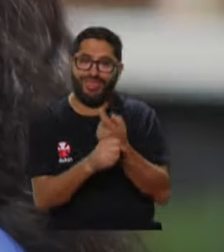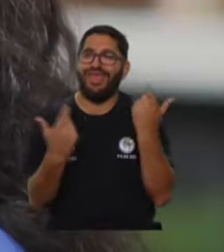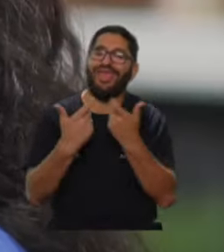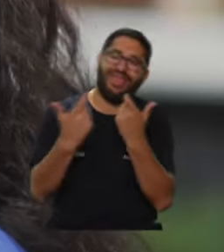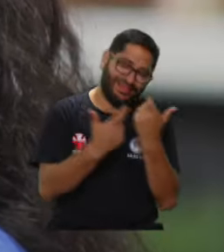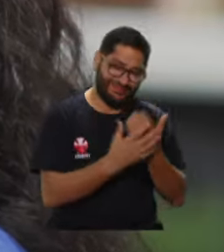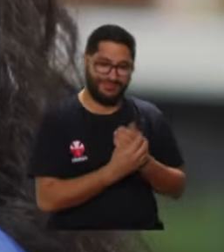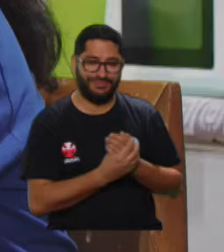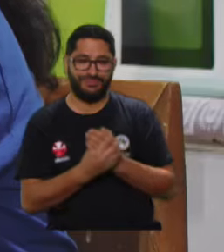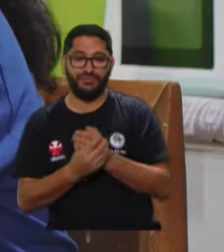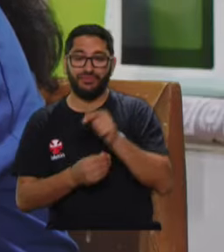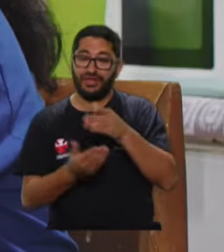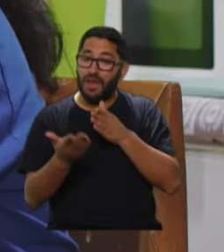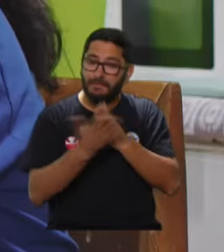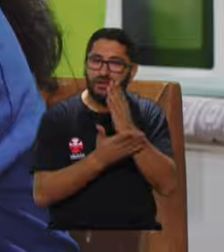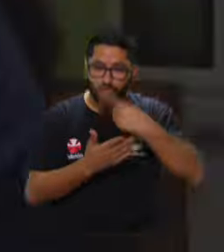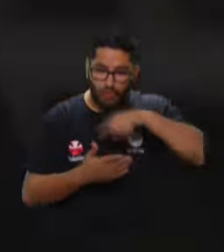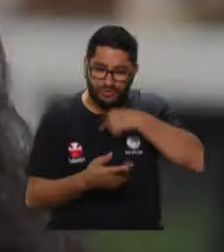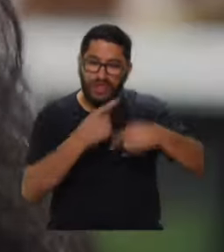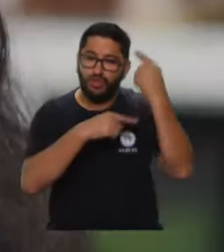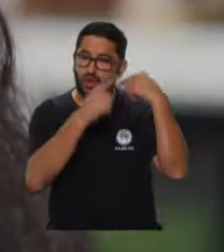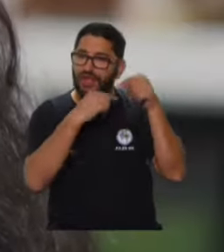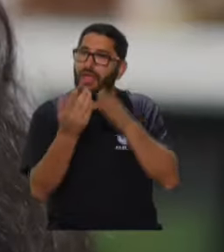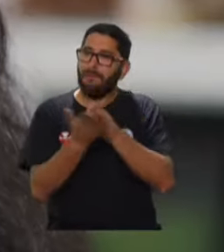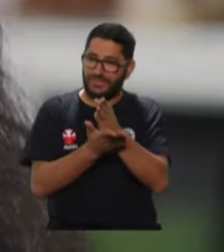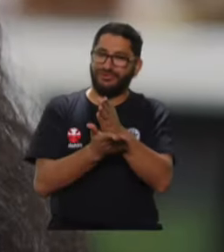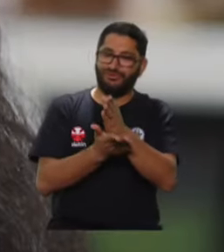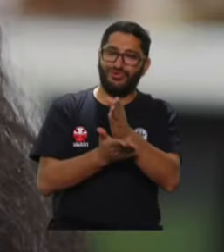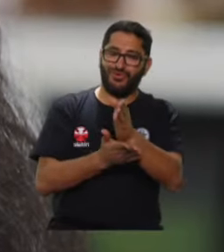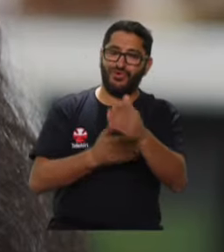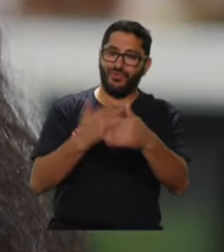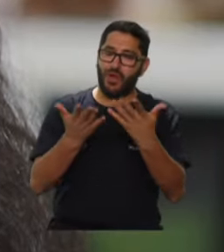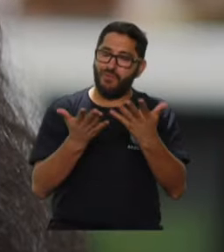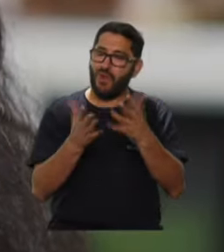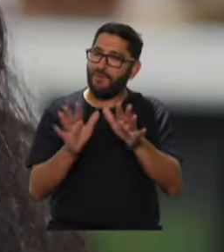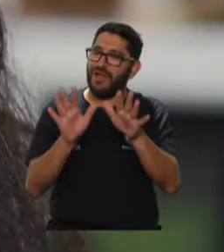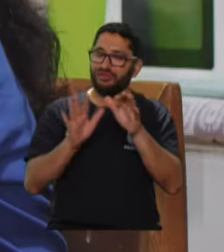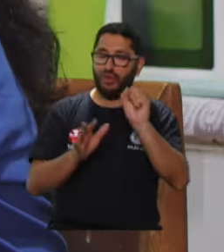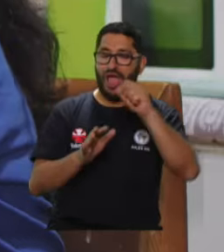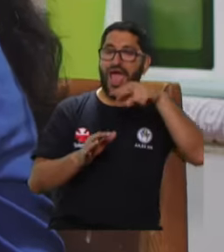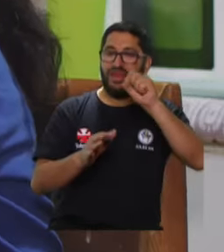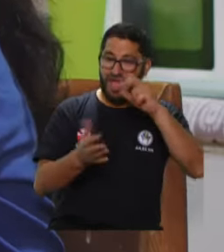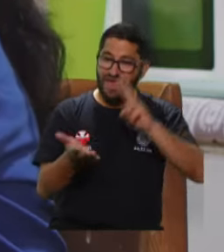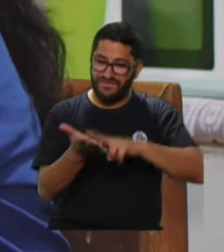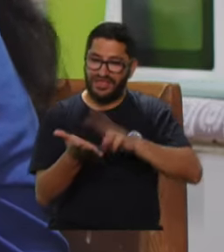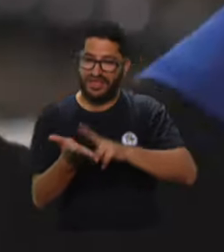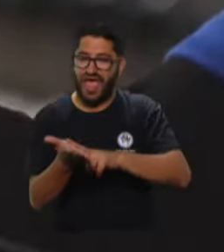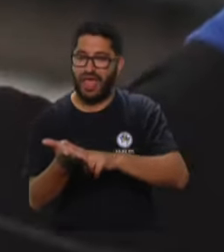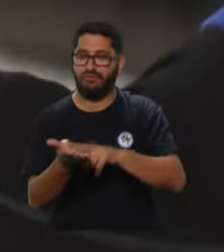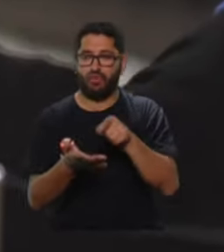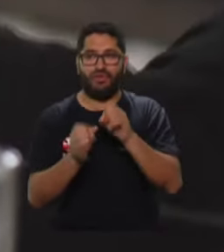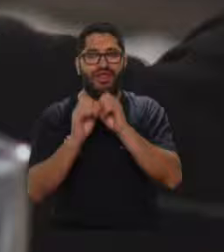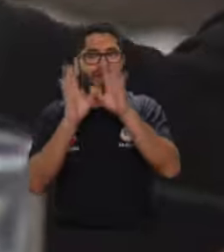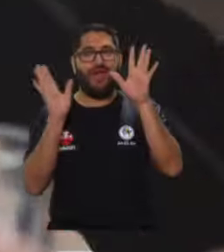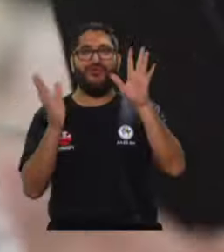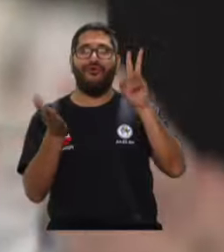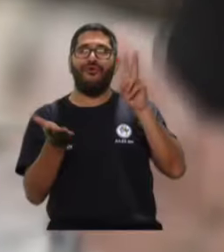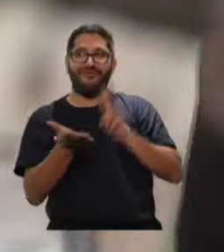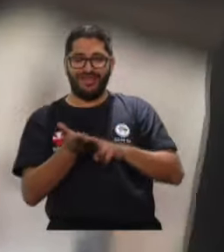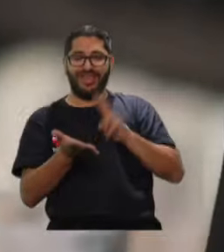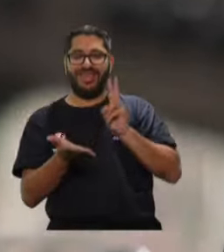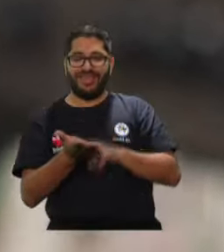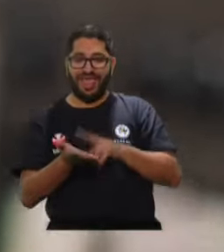hermano. Y ahí empezó nuestra historia. Sí, ahí empezó. Apareció la Ana y... Di la verdad. Y claro, ay, ¡qué verdad! Estaba